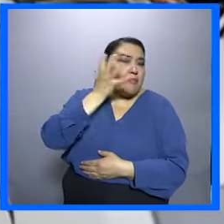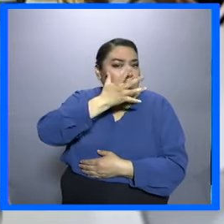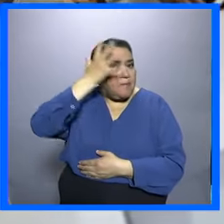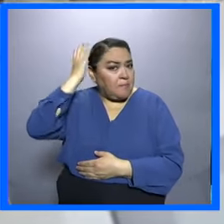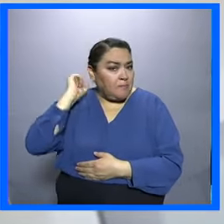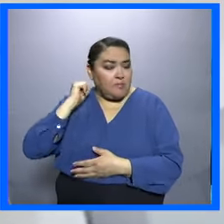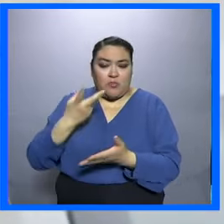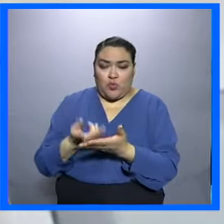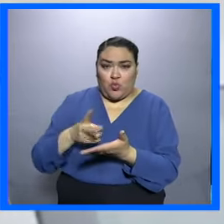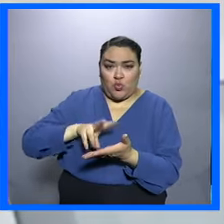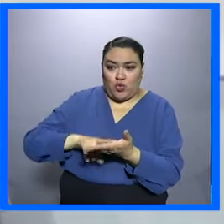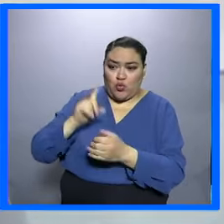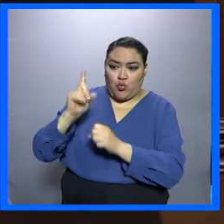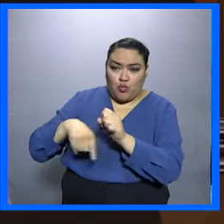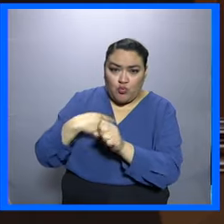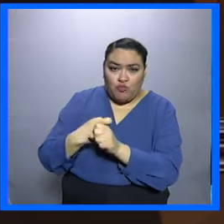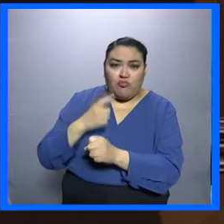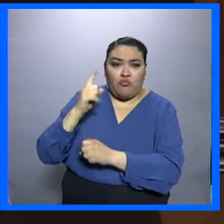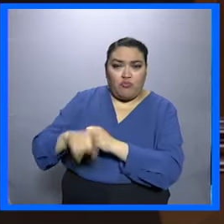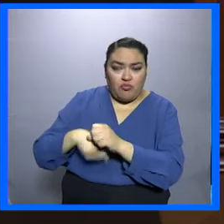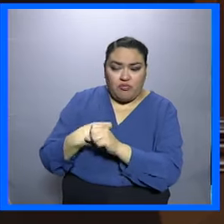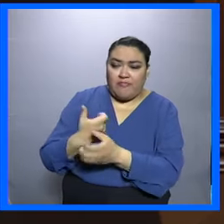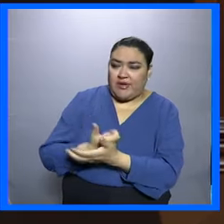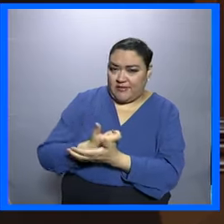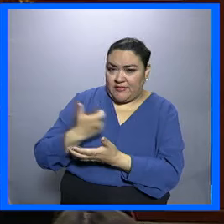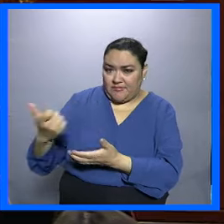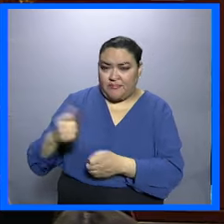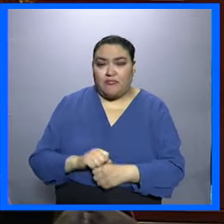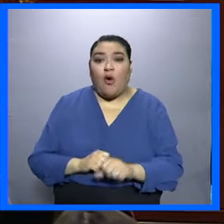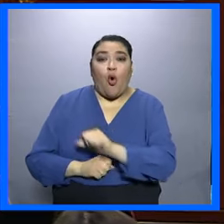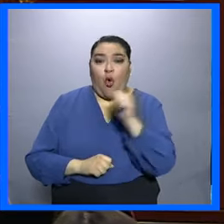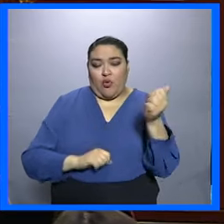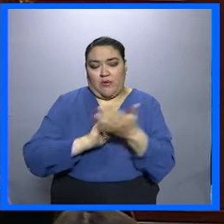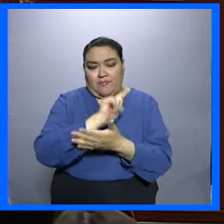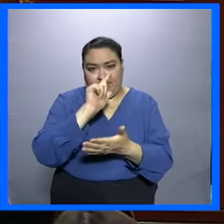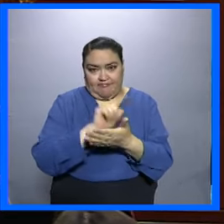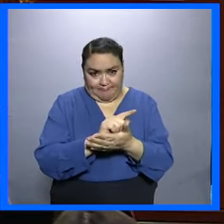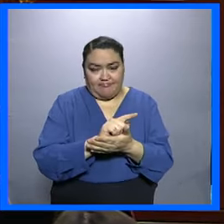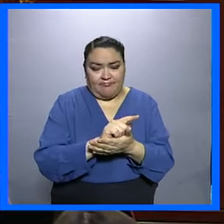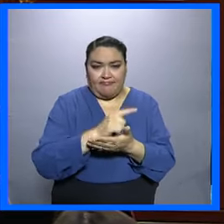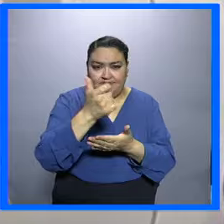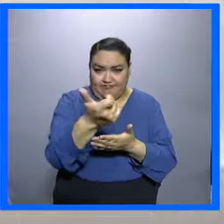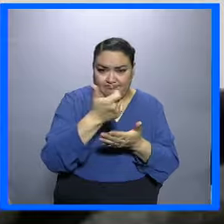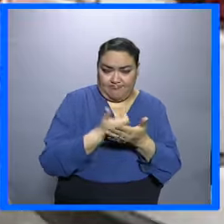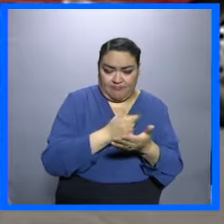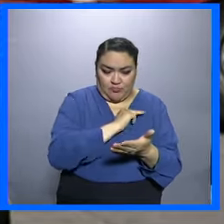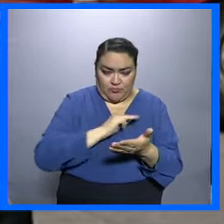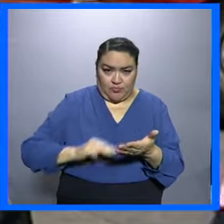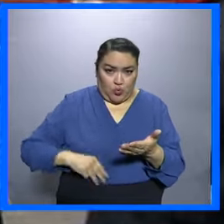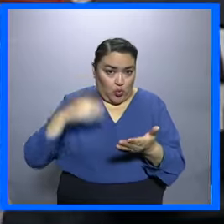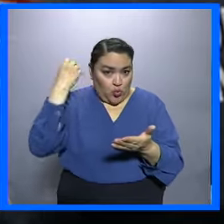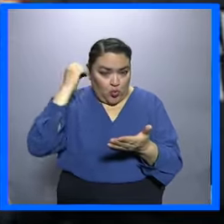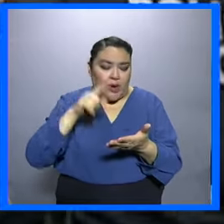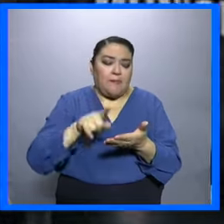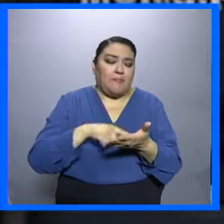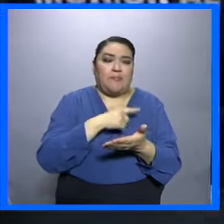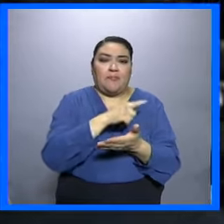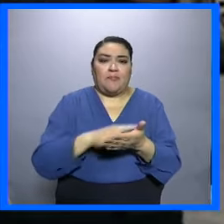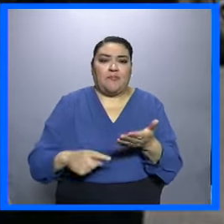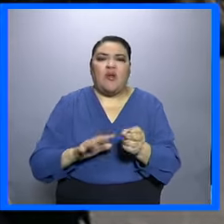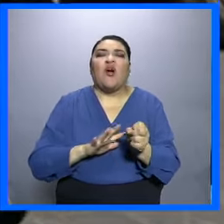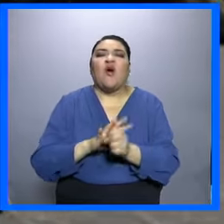además de garantizarlos año con año. En otro asunto, invalidó diversas disposiciones de leyes de ingresos de municipios de Oaxaca, entre ellas